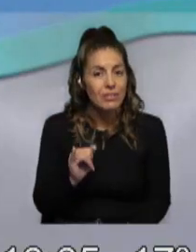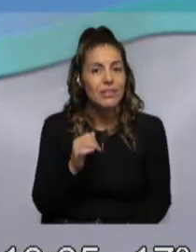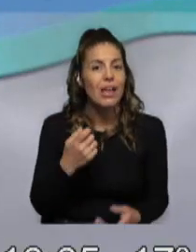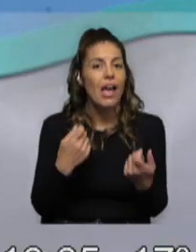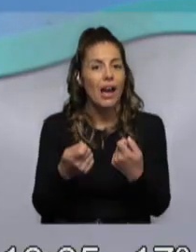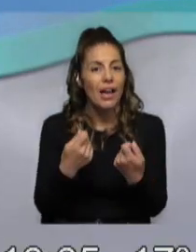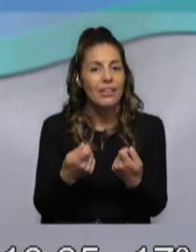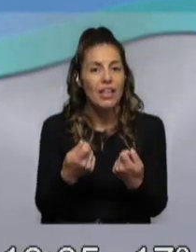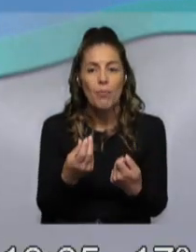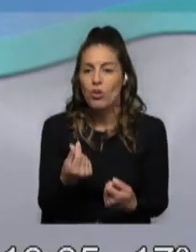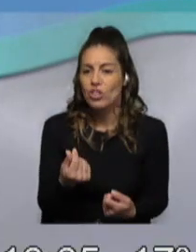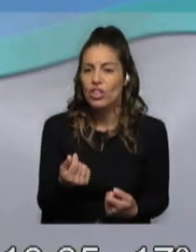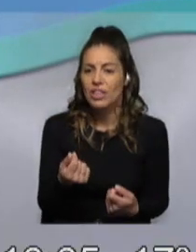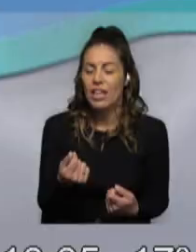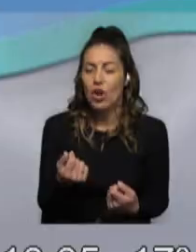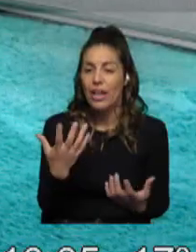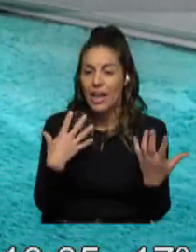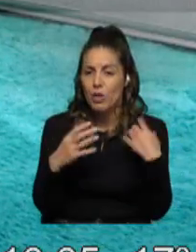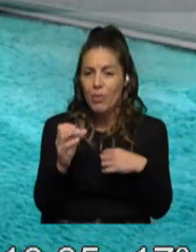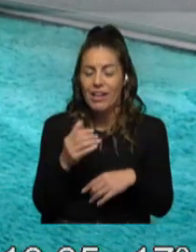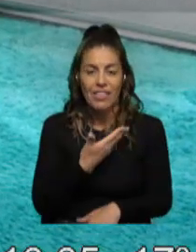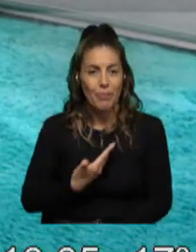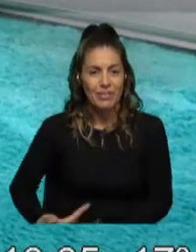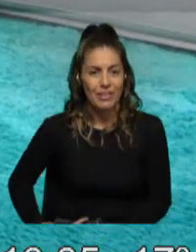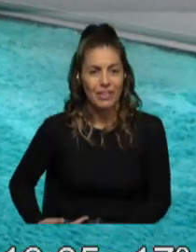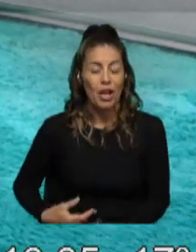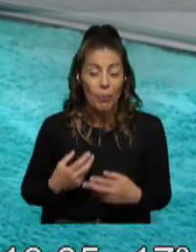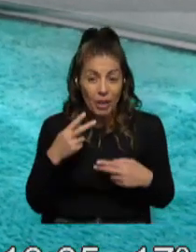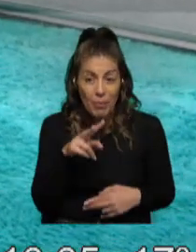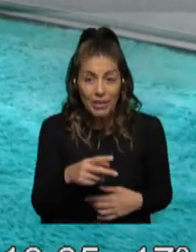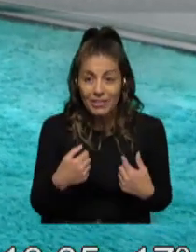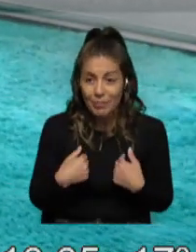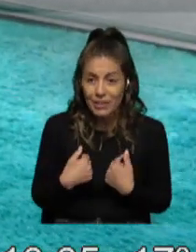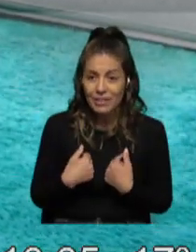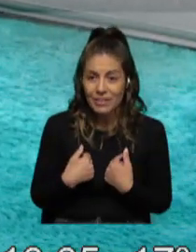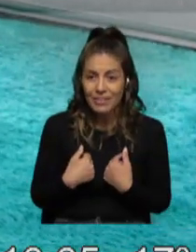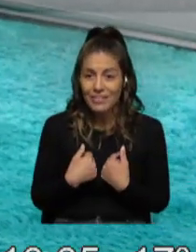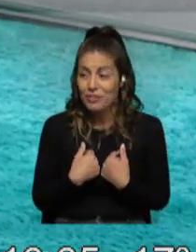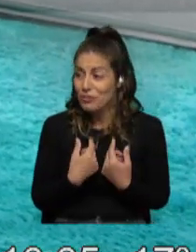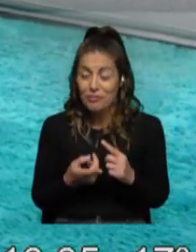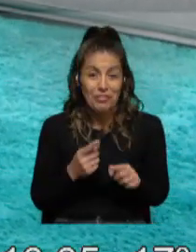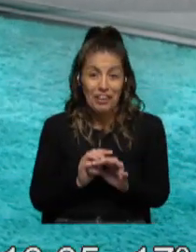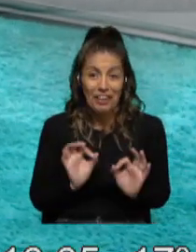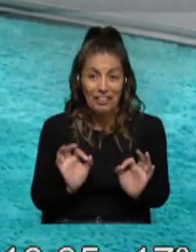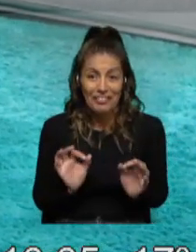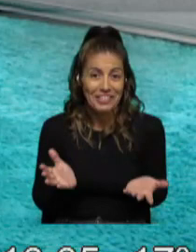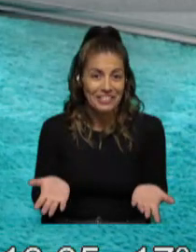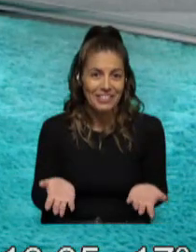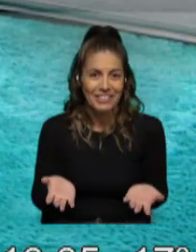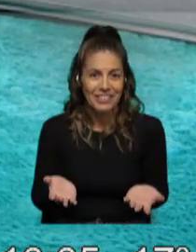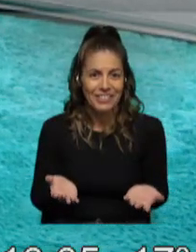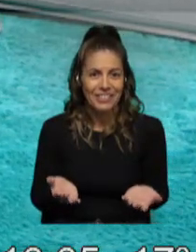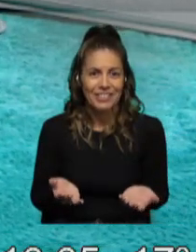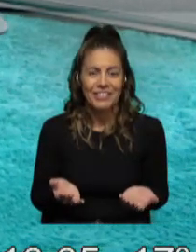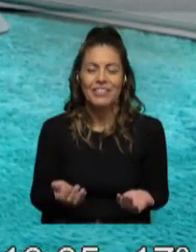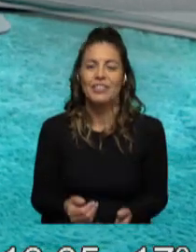en mascotas nosotros del presidente. No, ¿qué me seguís mirando a mí? No, yo no tengo nada. ¿No estás interpelado como veterinario? No, en